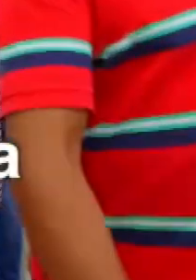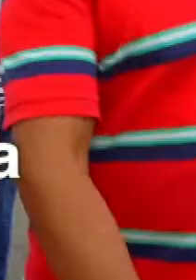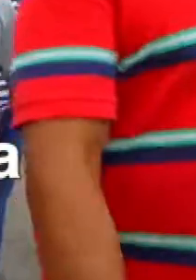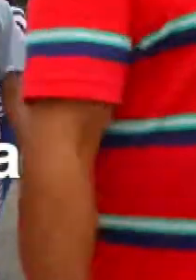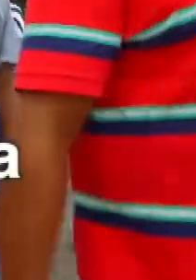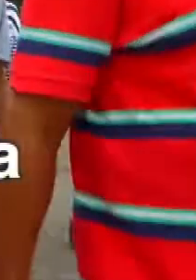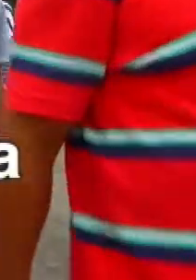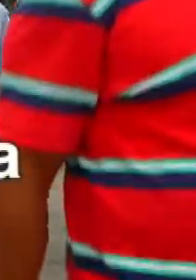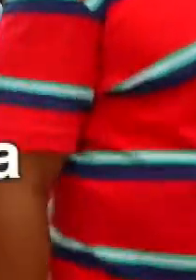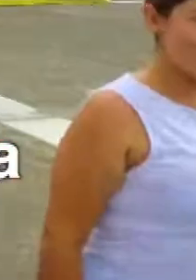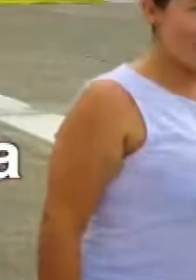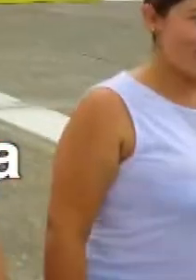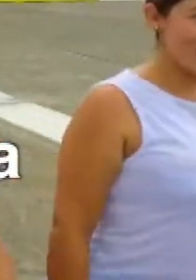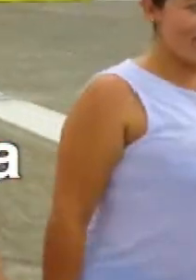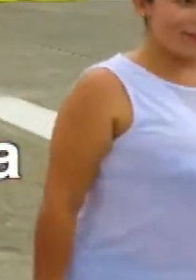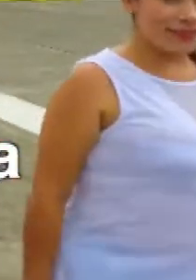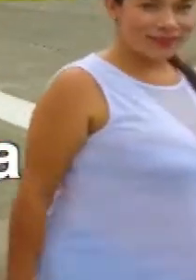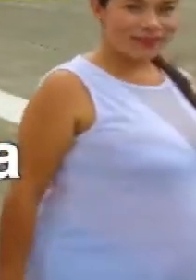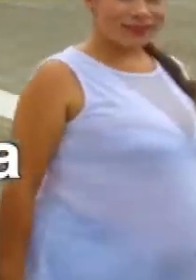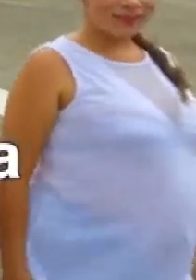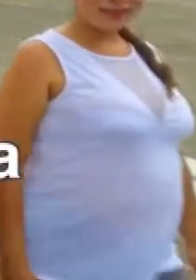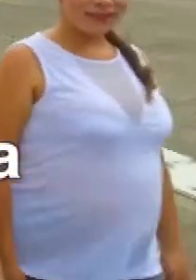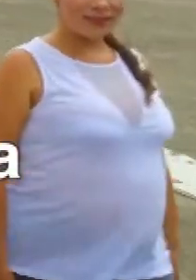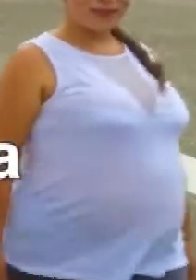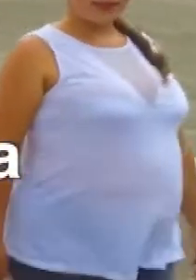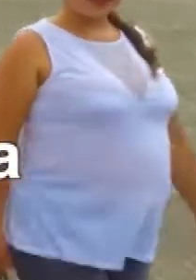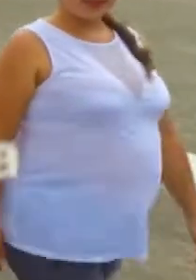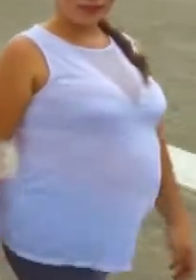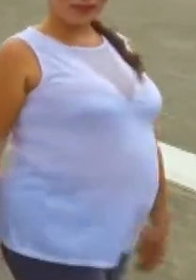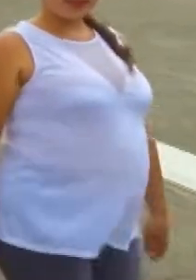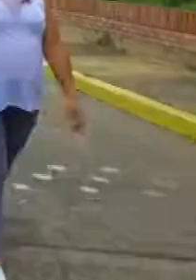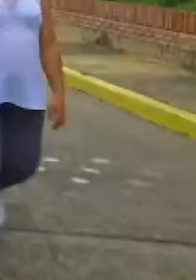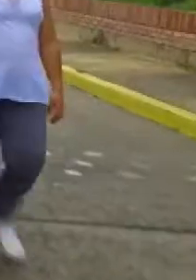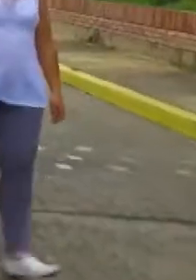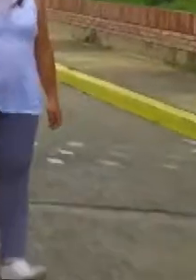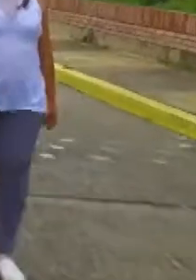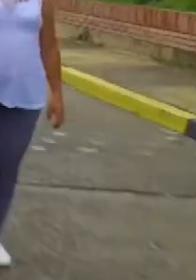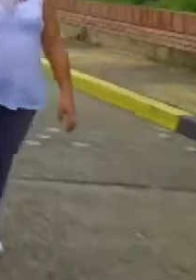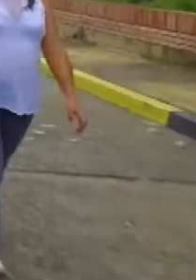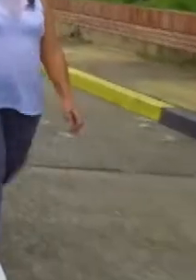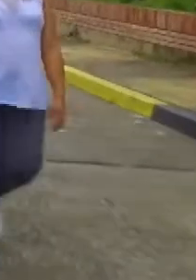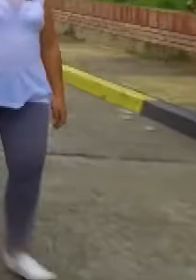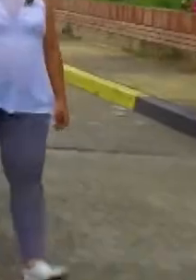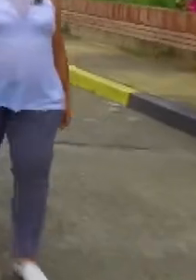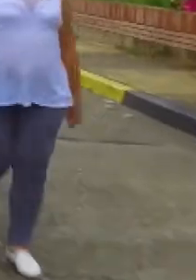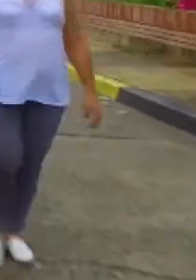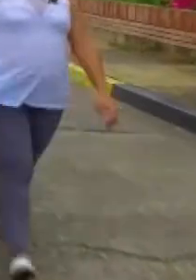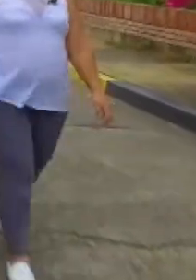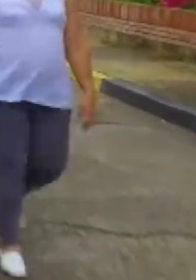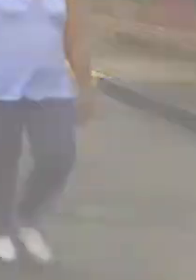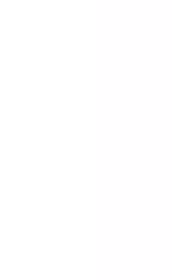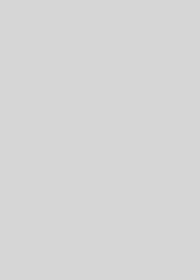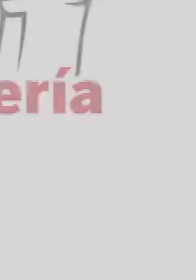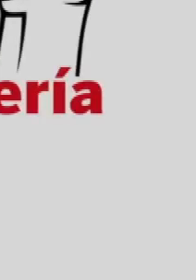Movilicémonos ese 17 de mayo. Por la no a la chatarrización de la refinería. ¡Sí a la modernización!